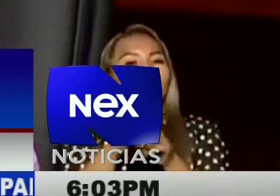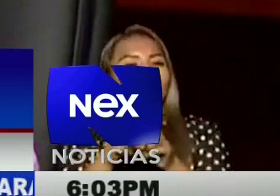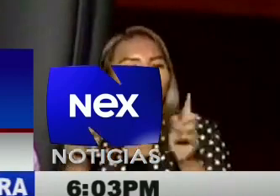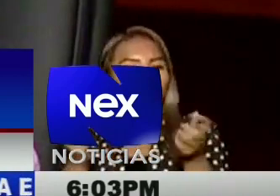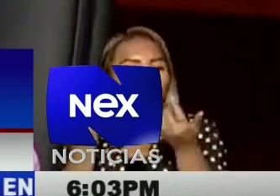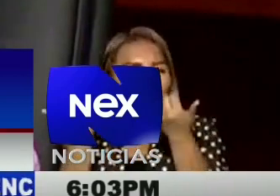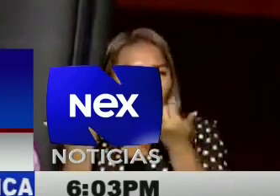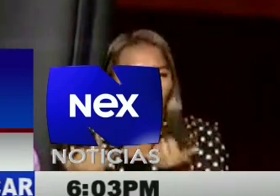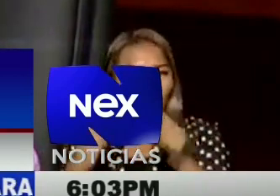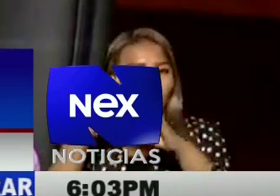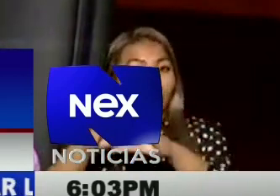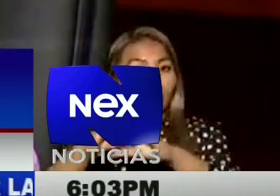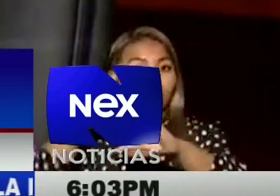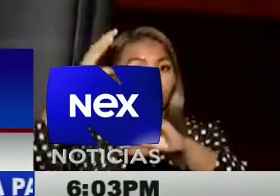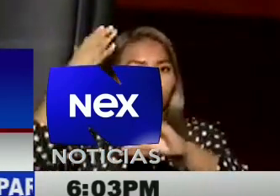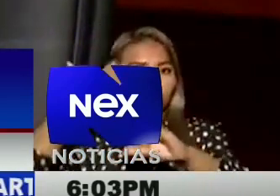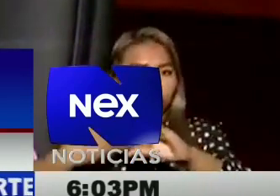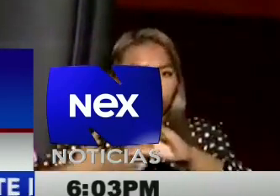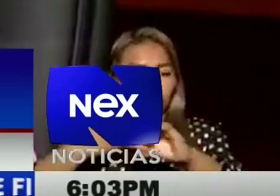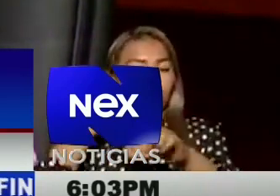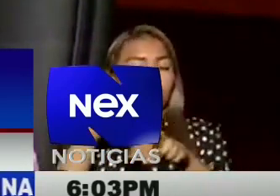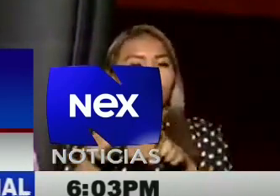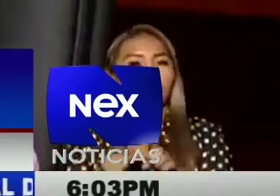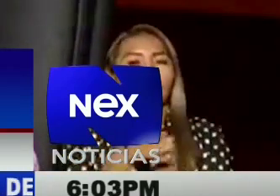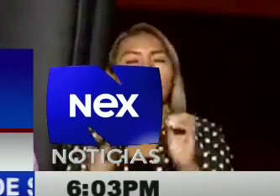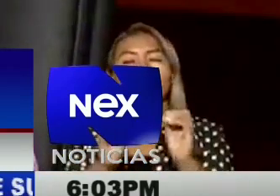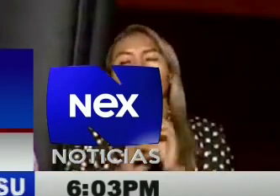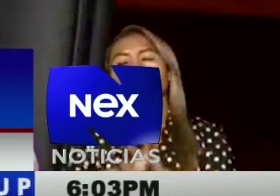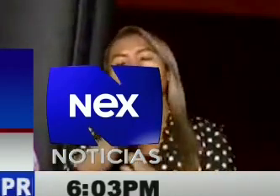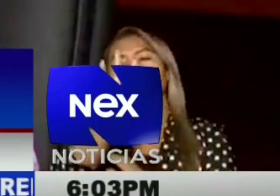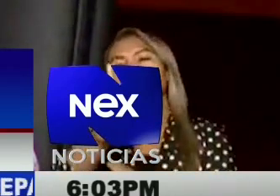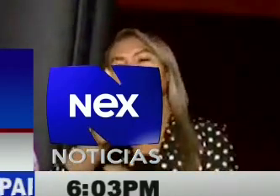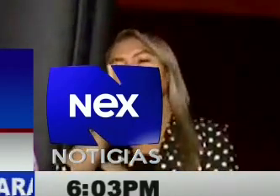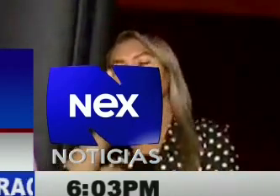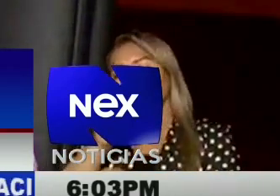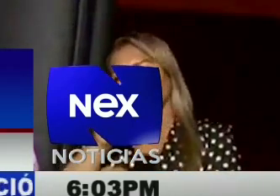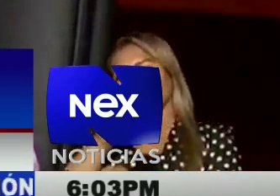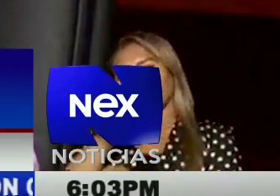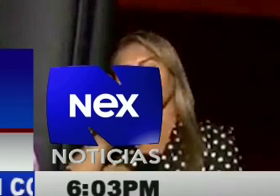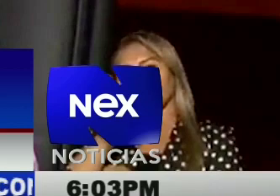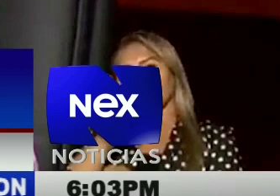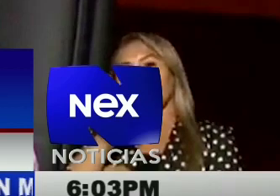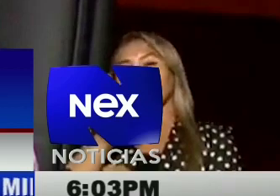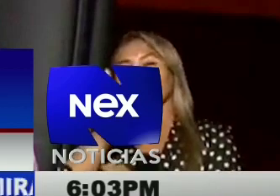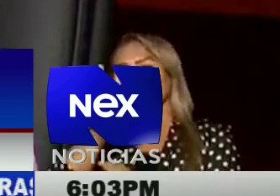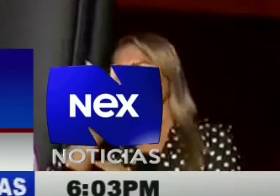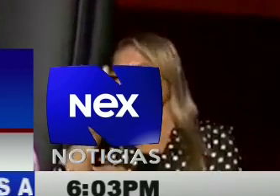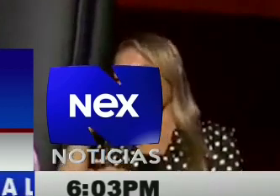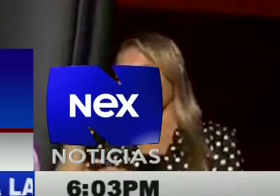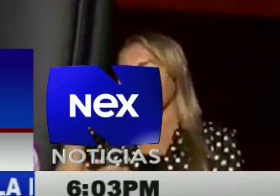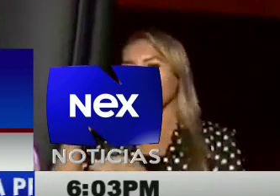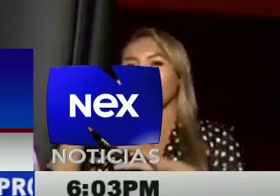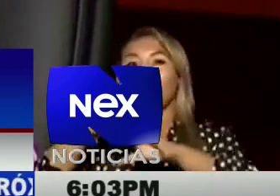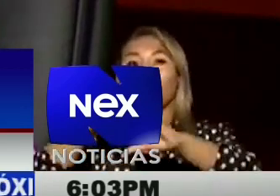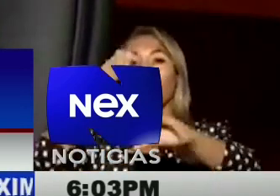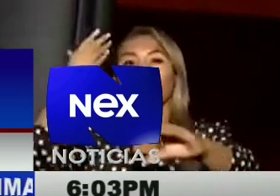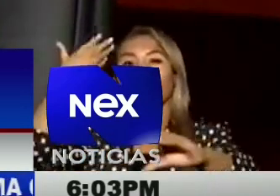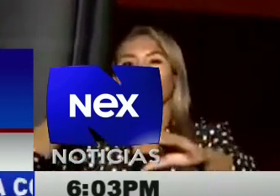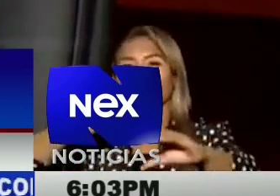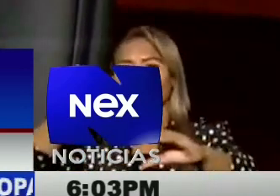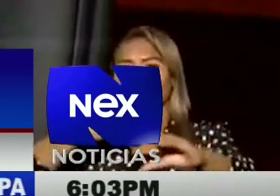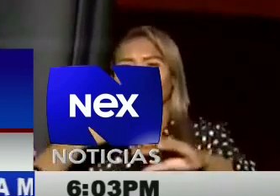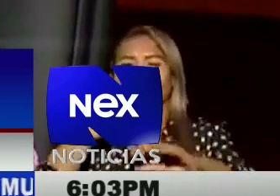Metrobús, actualmente hay más de 600 unidades dañadas. Cada bus